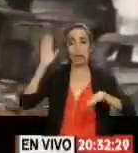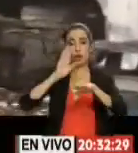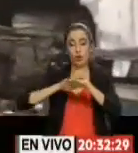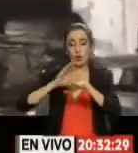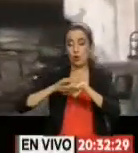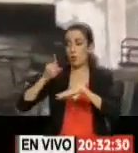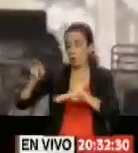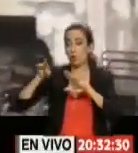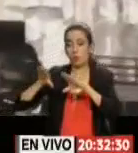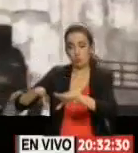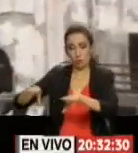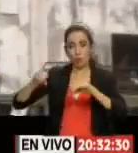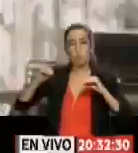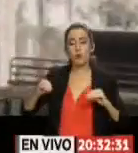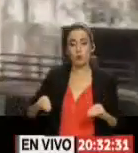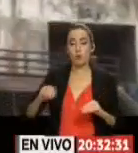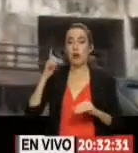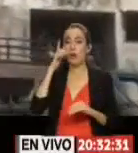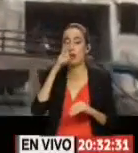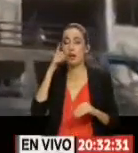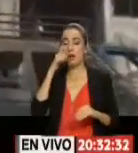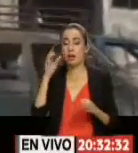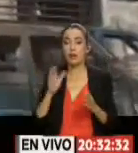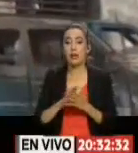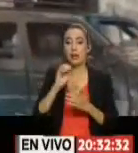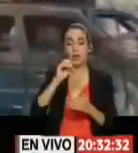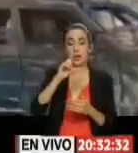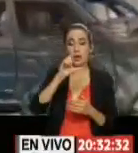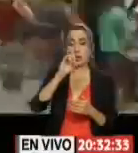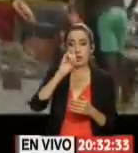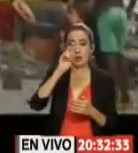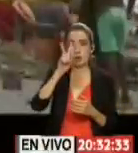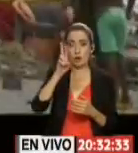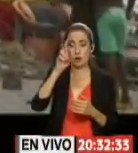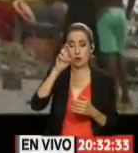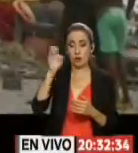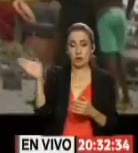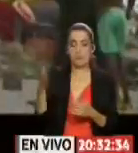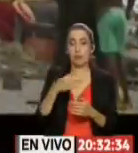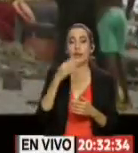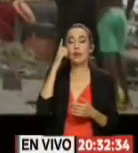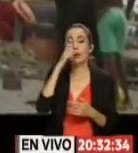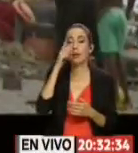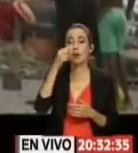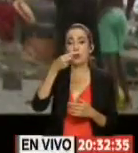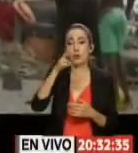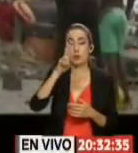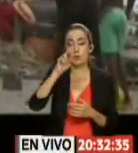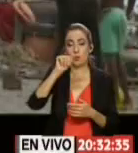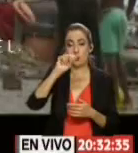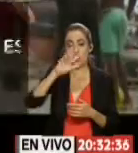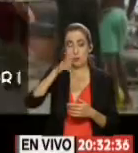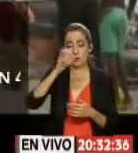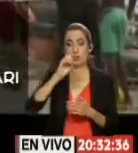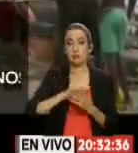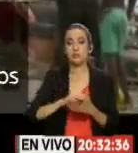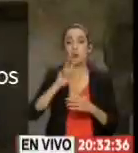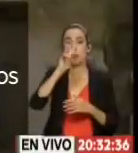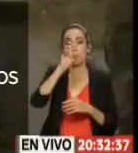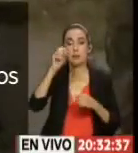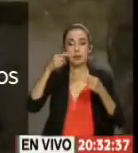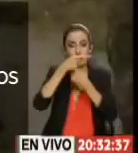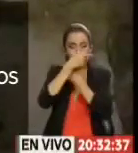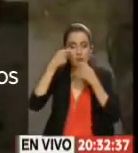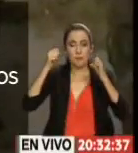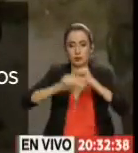grupos disidentes de la guerrilla colombiana, relacionados al narcotráfico y liderados por alias Guacho. El 20 de marzo, un tanque de la Marina fue